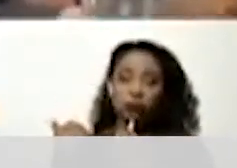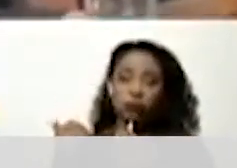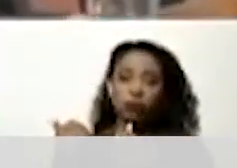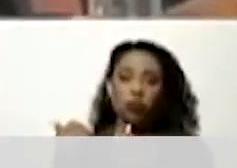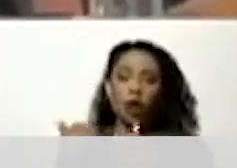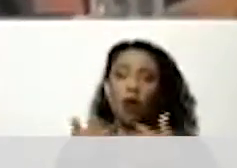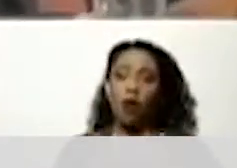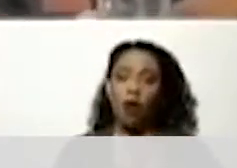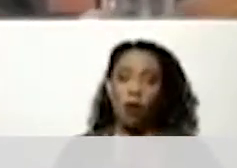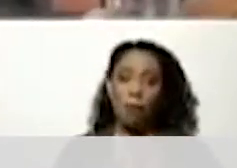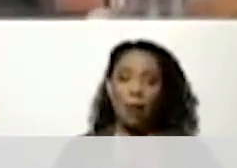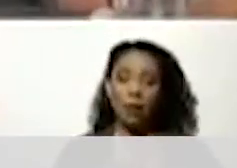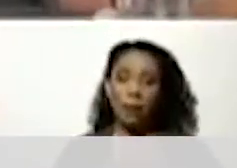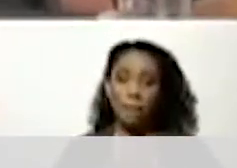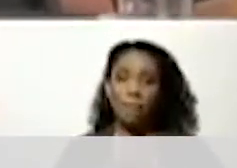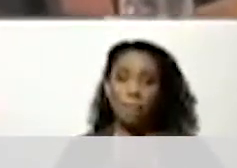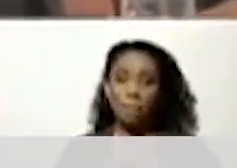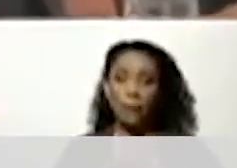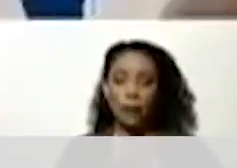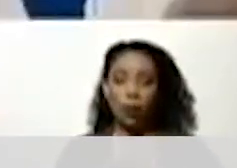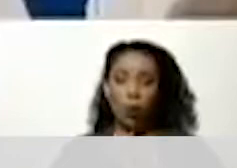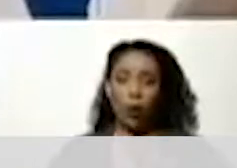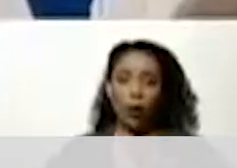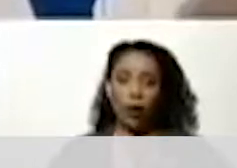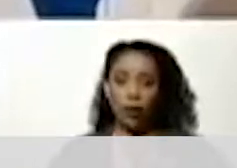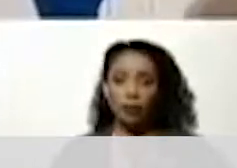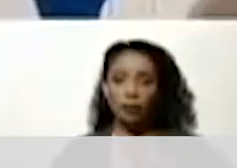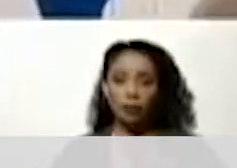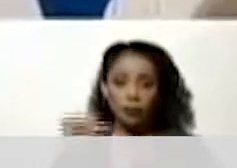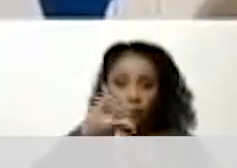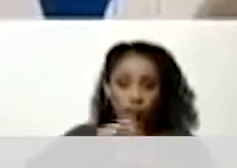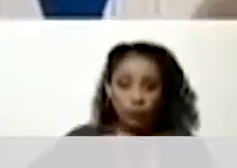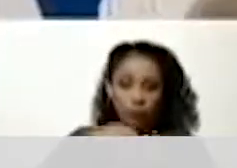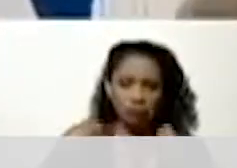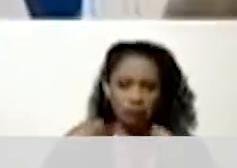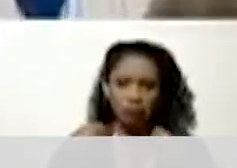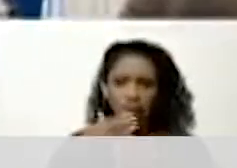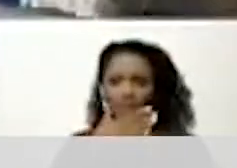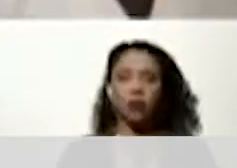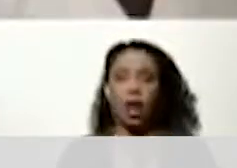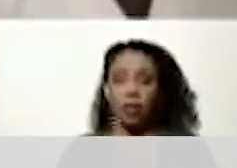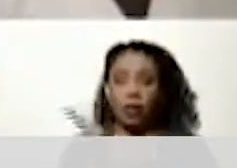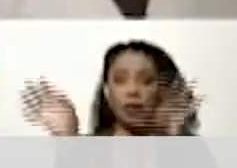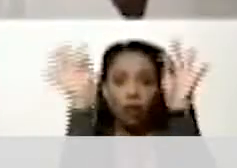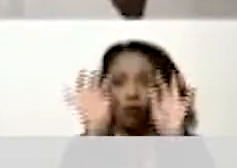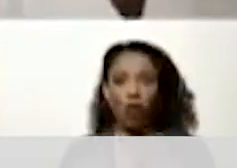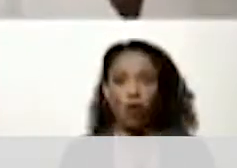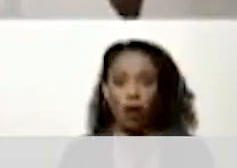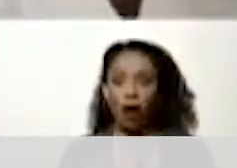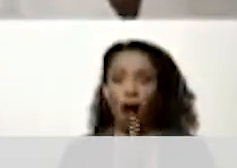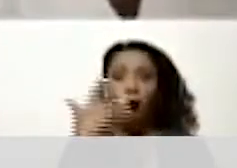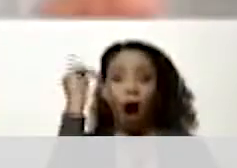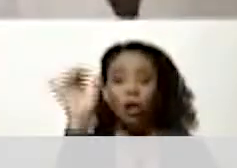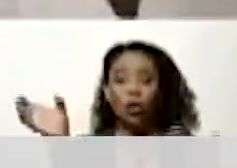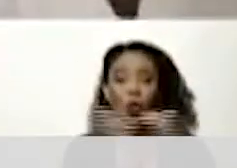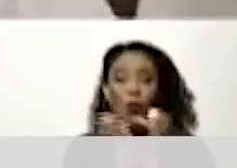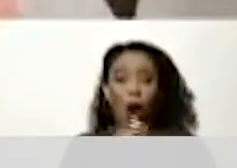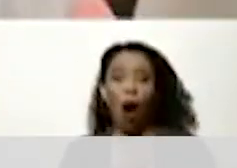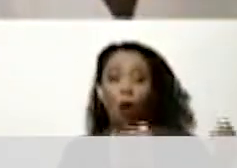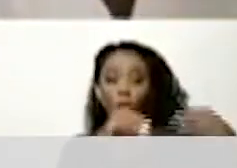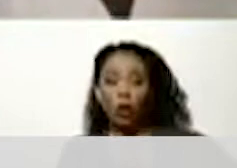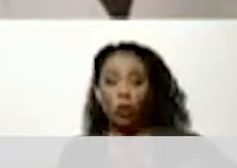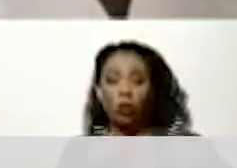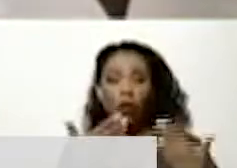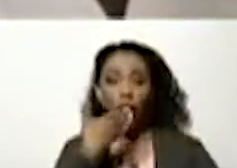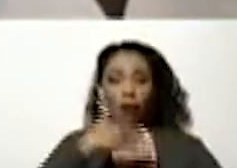turismo, agrícola, entre otros, que vienen a favorecer la productividad en Venezuela. Ya hay un grupo de acuerdos, carta